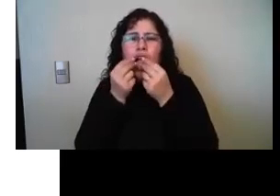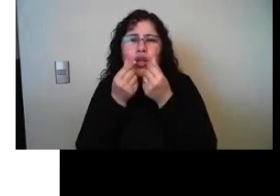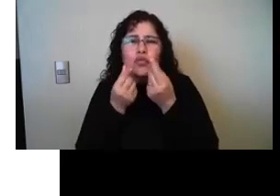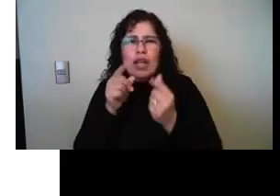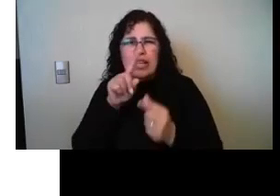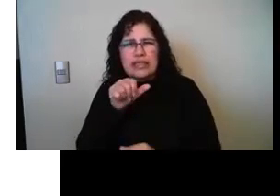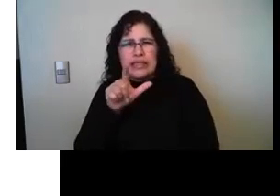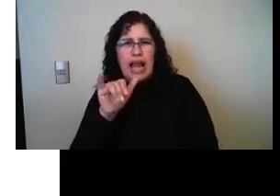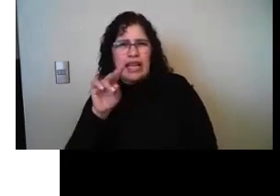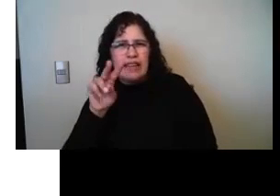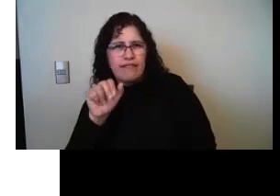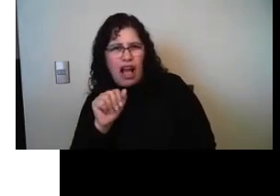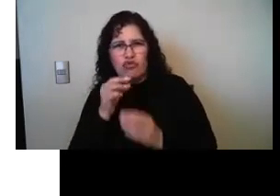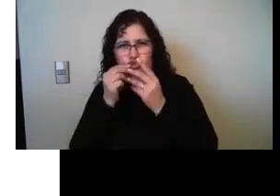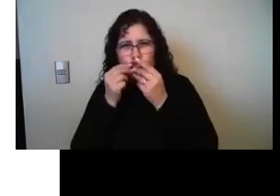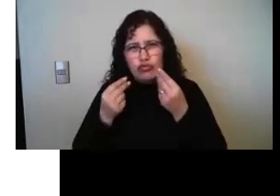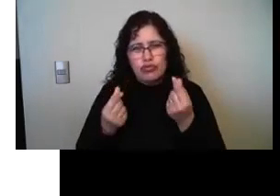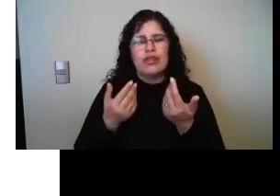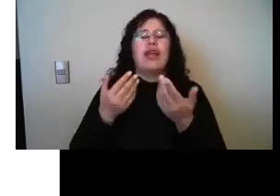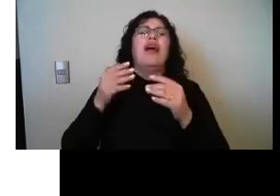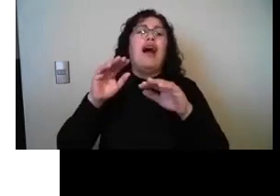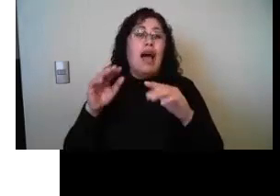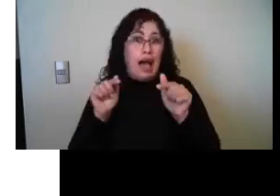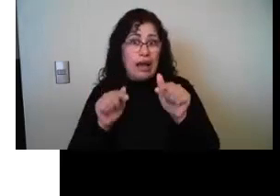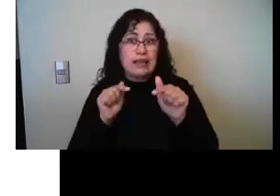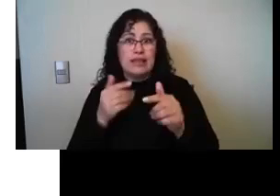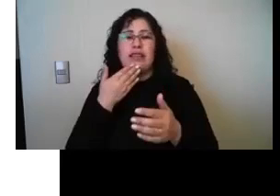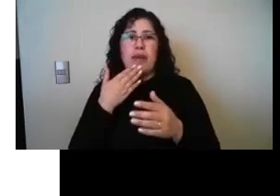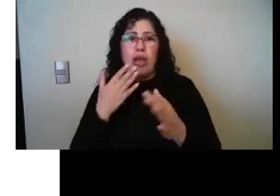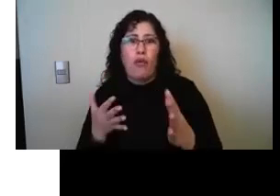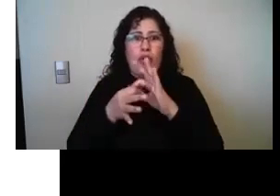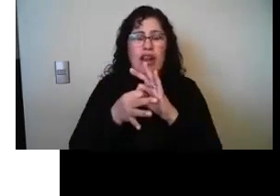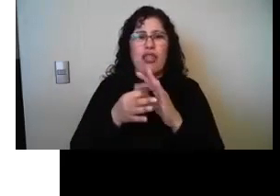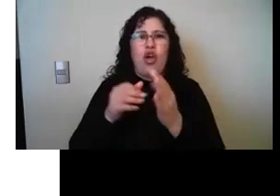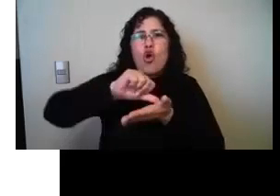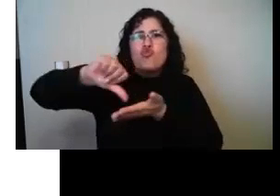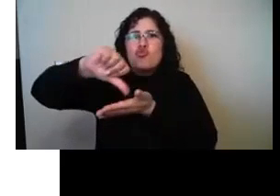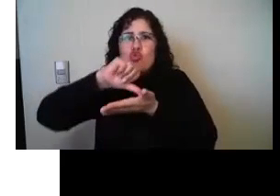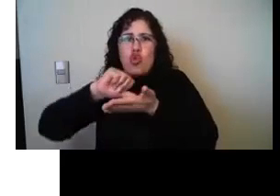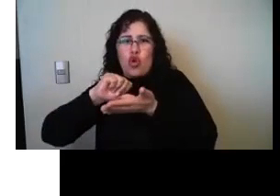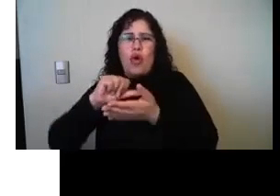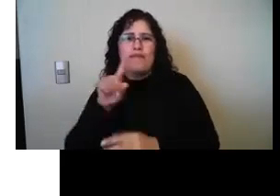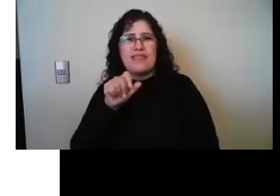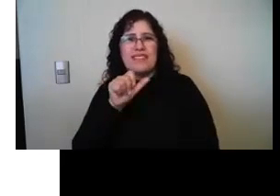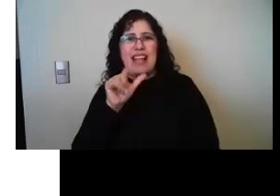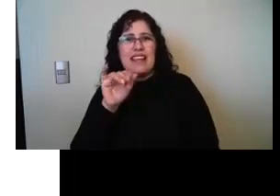núcleos parasimpáticos, ¿cierto?, o los núcleos salival superior, inferior,